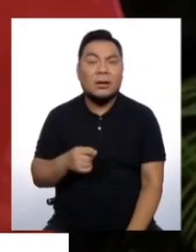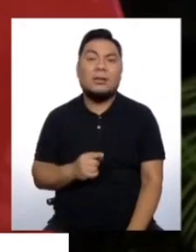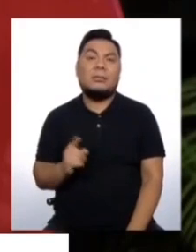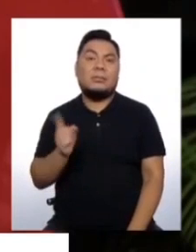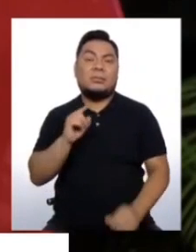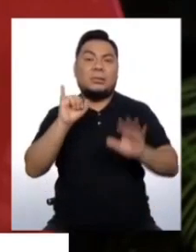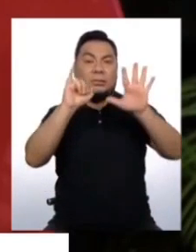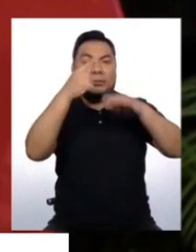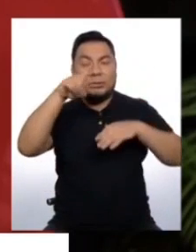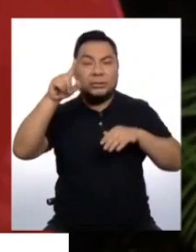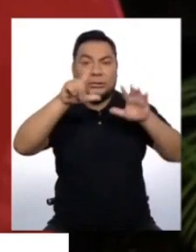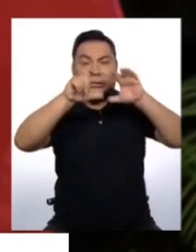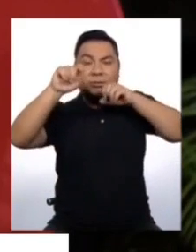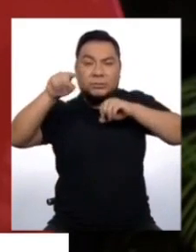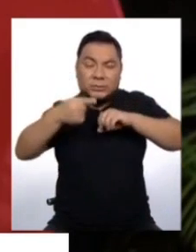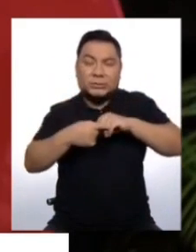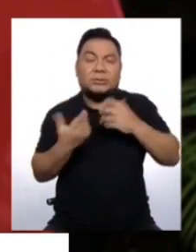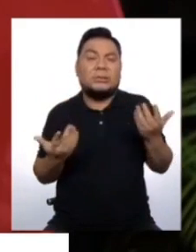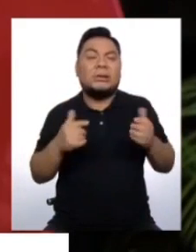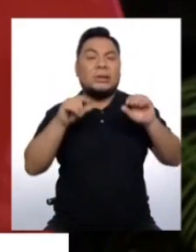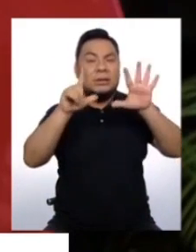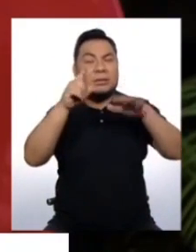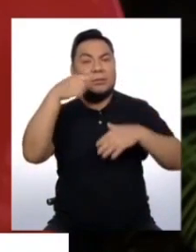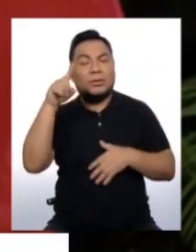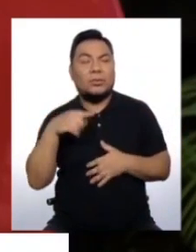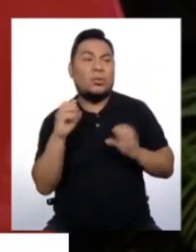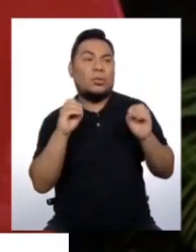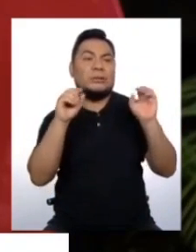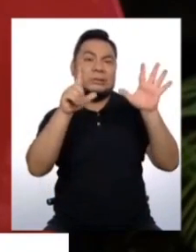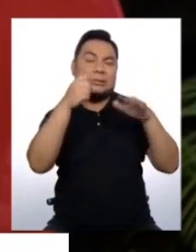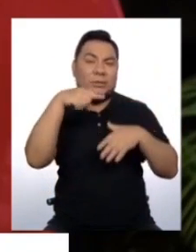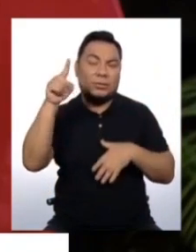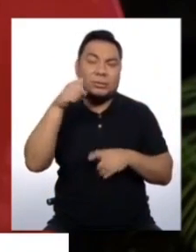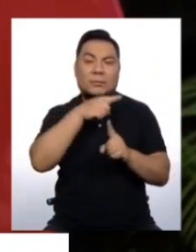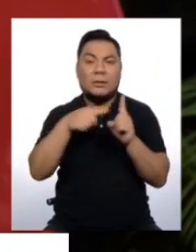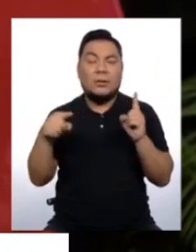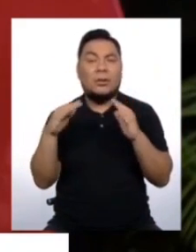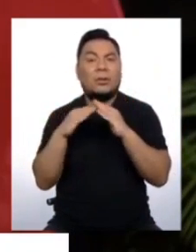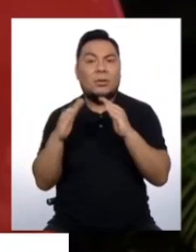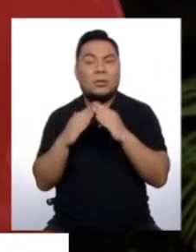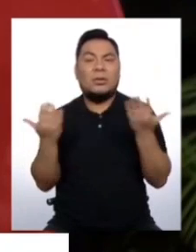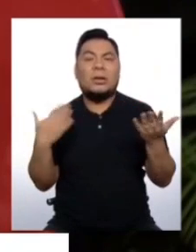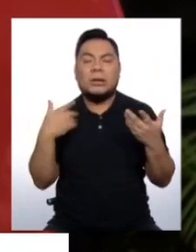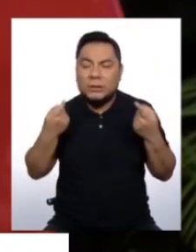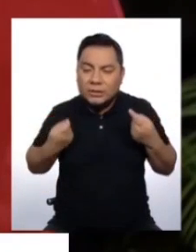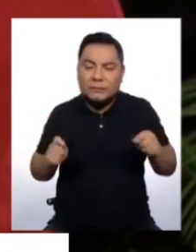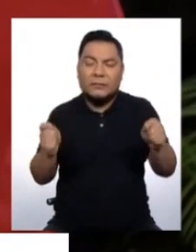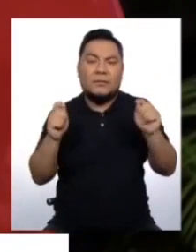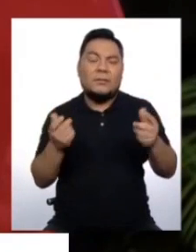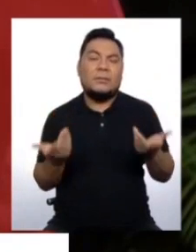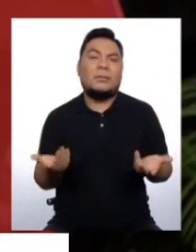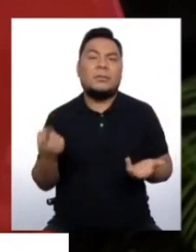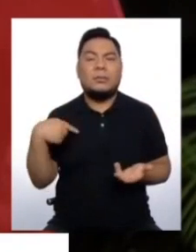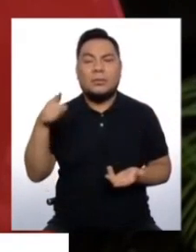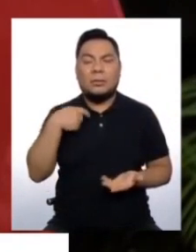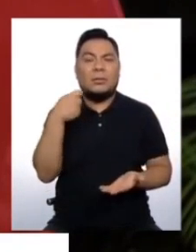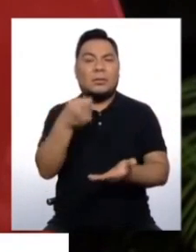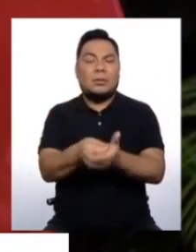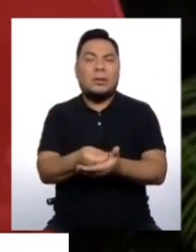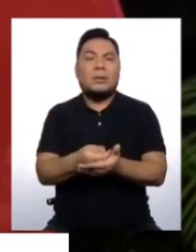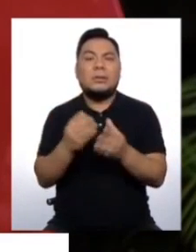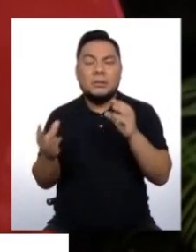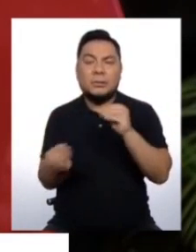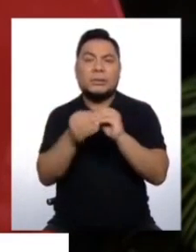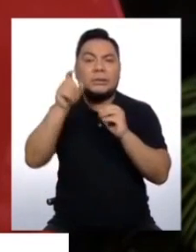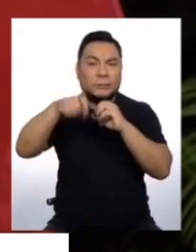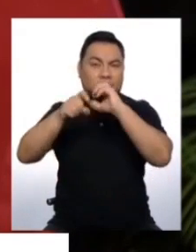son 6,700,000, si son 7 millones o 7,5 millones de hogares, haremos el esfuerzo para dar los recursos